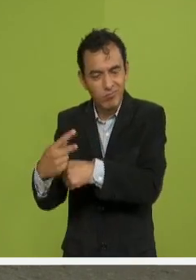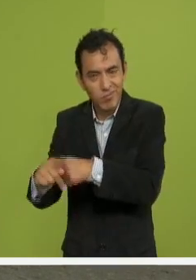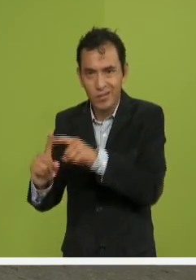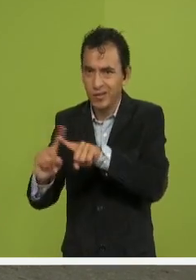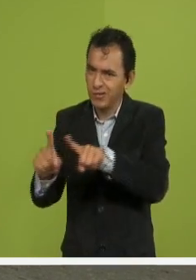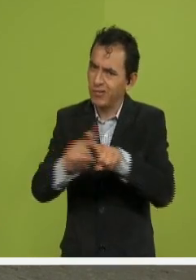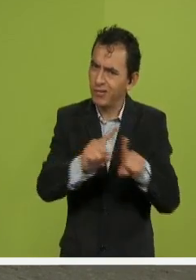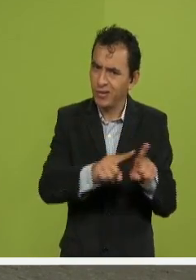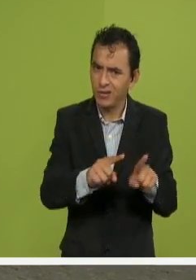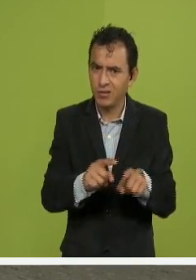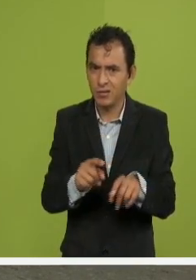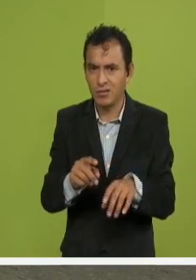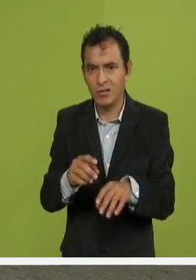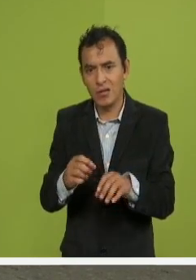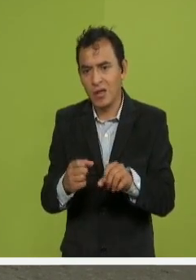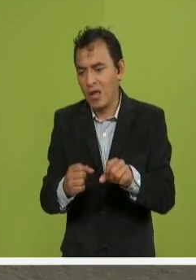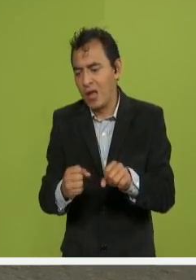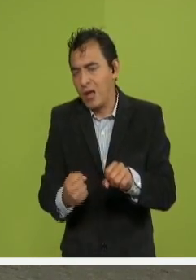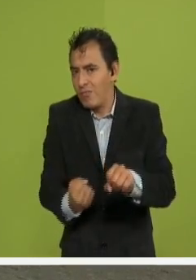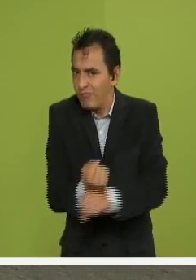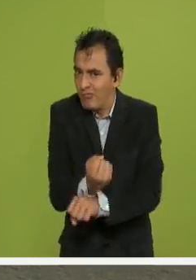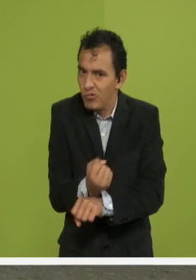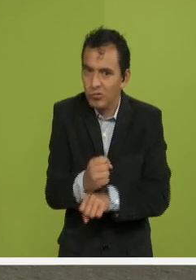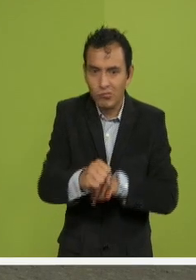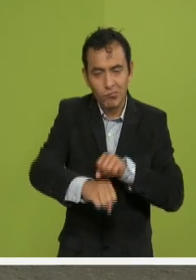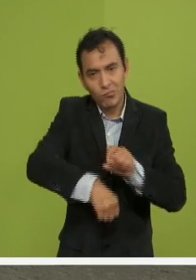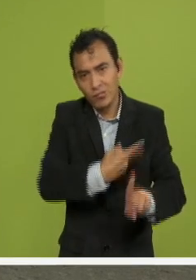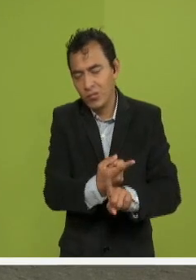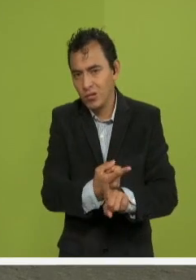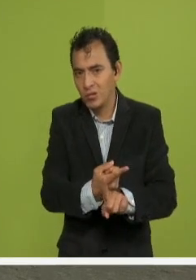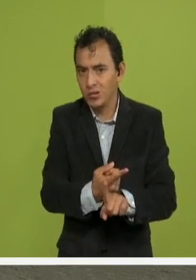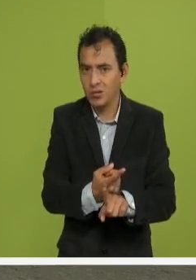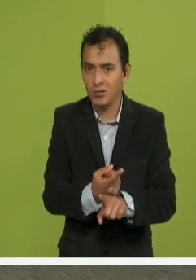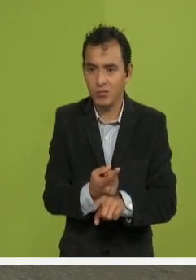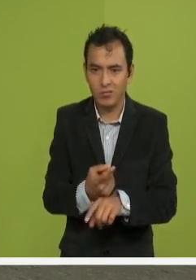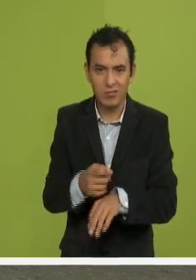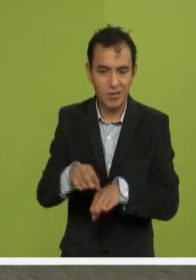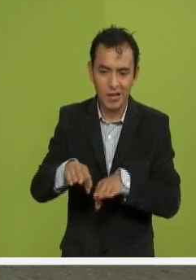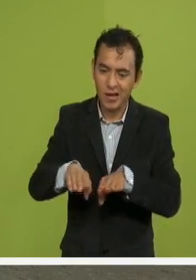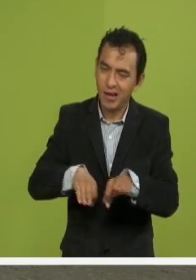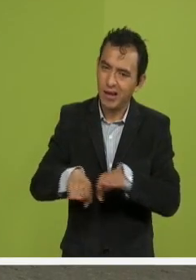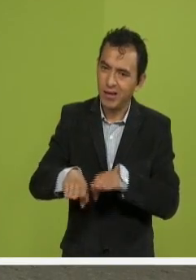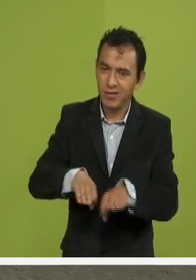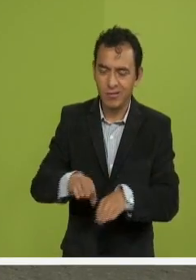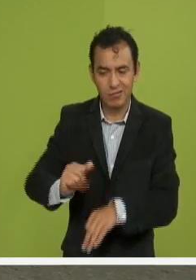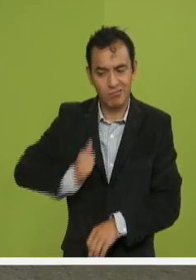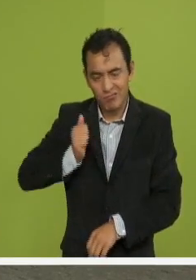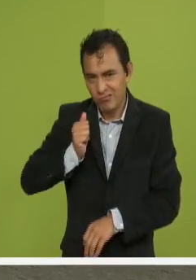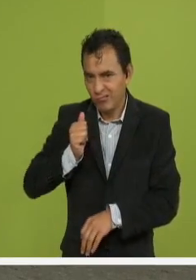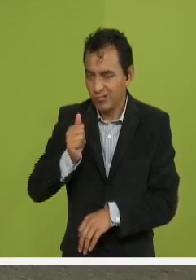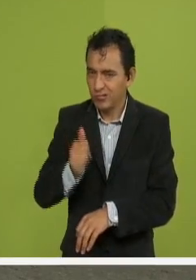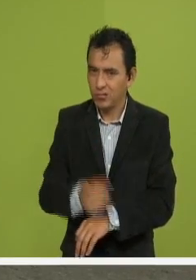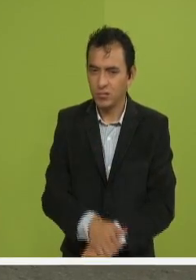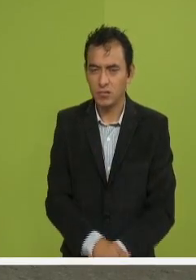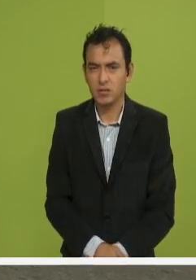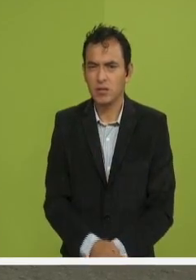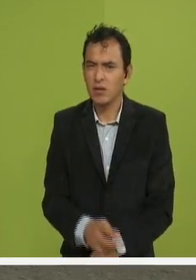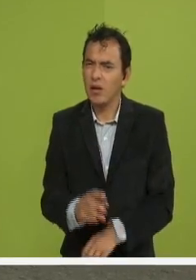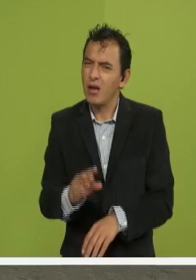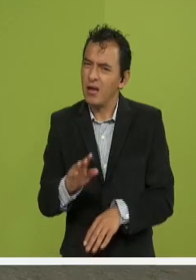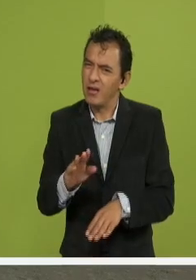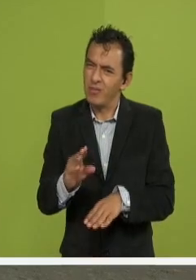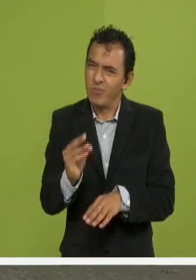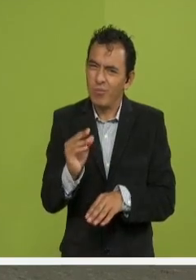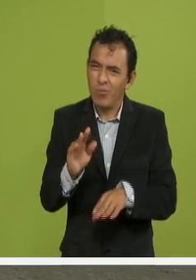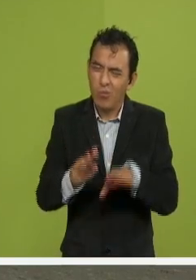diversas circunstancias, a la explotación sexual, a la explotación infantil, a la explotación laboral. De los pocos casos que se llegan a dar o